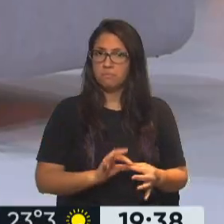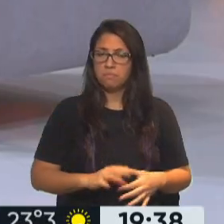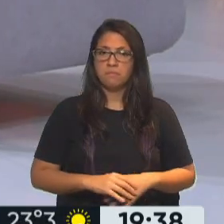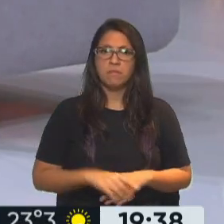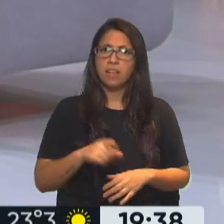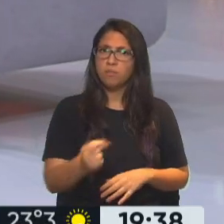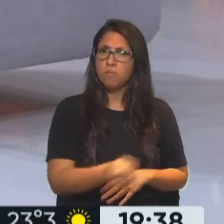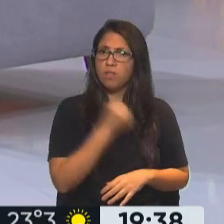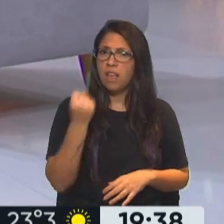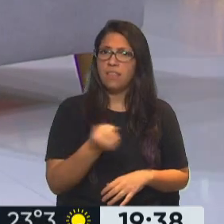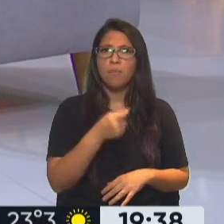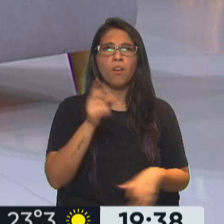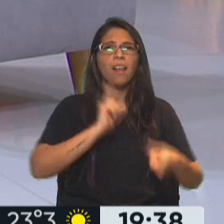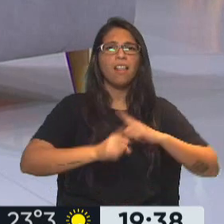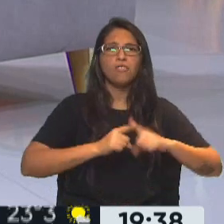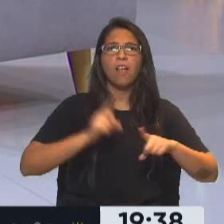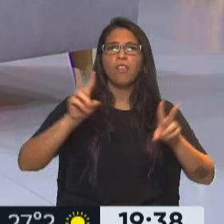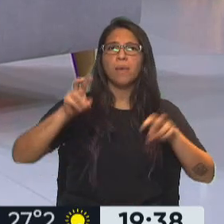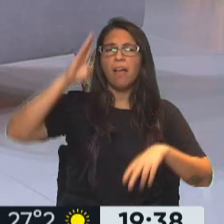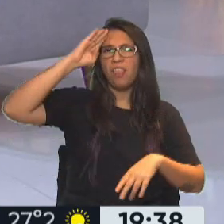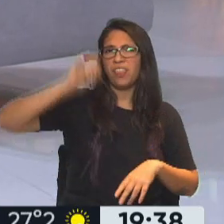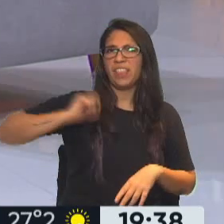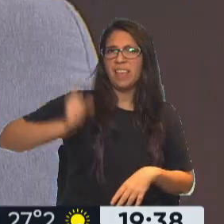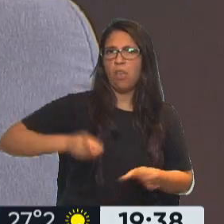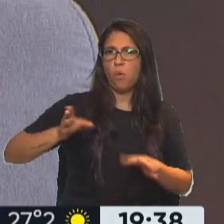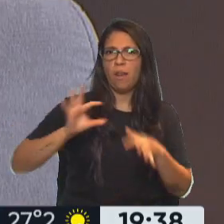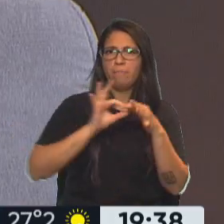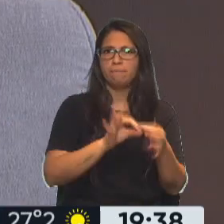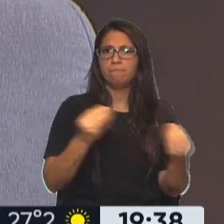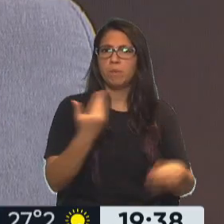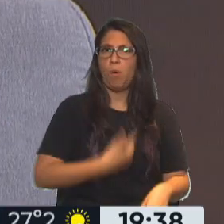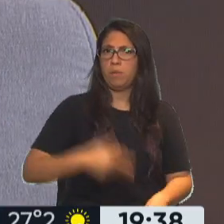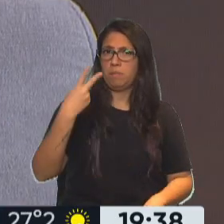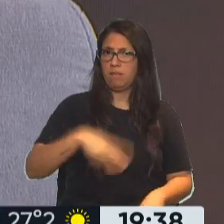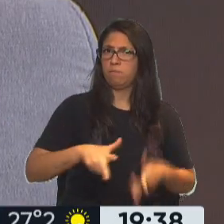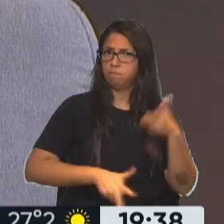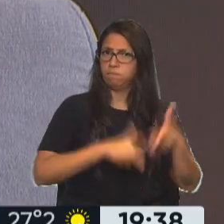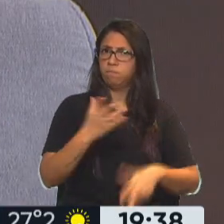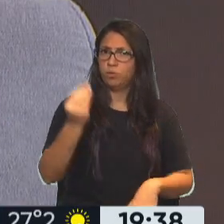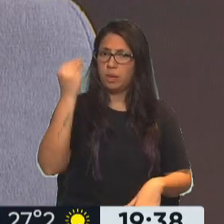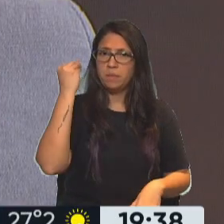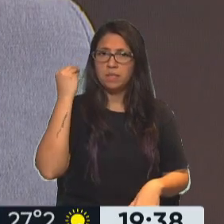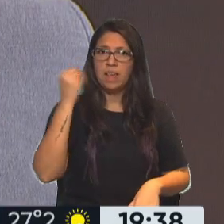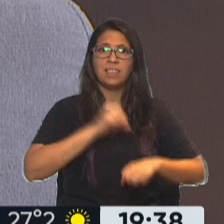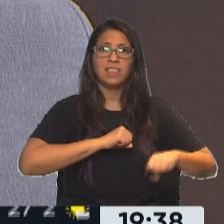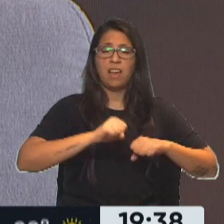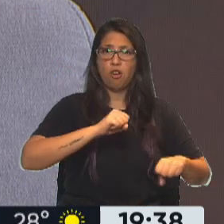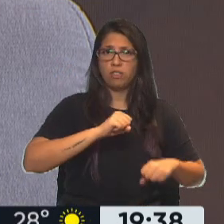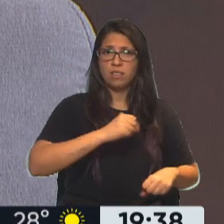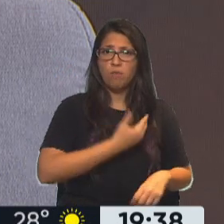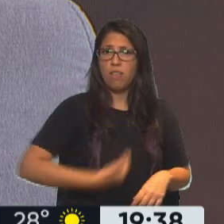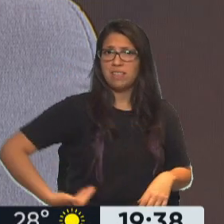y esto es importante, porque ¿qué tiene que ver con la dictadura? Bueno, esto lo dijo la vicepresidenta en reiteradas oportunidades. El terrorismo de Estado tuvo